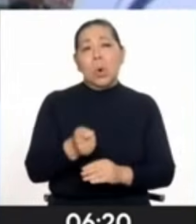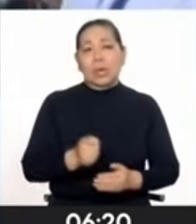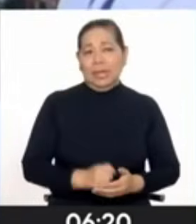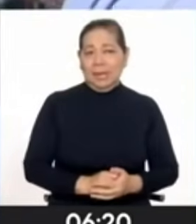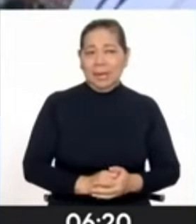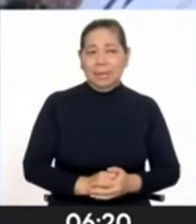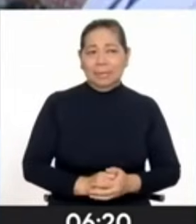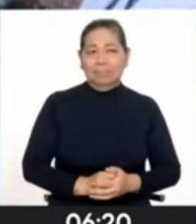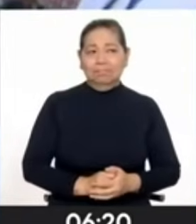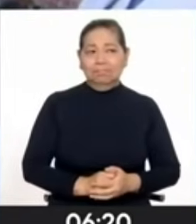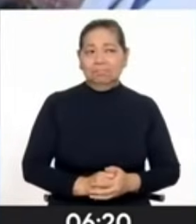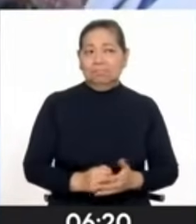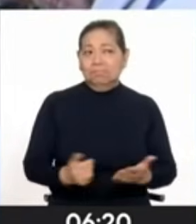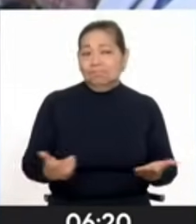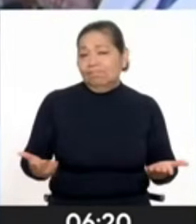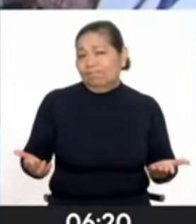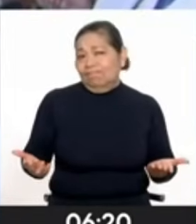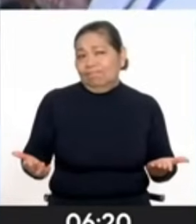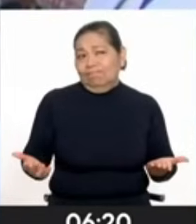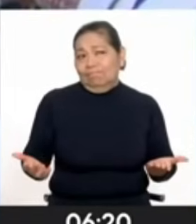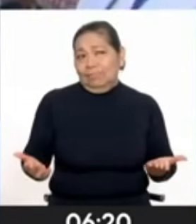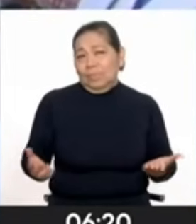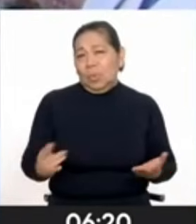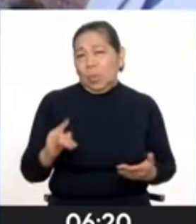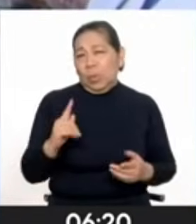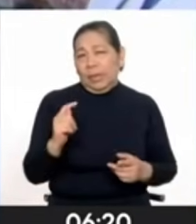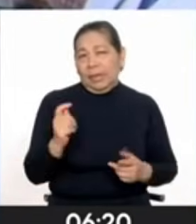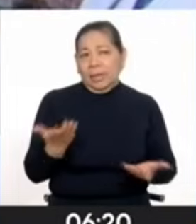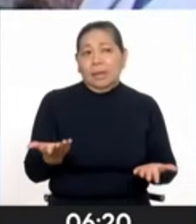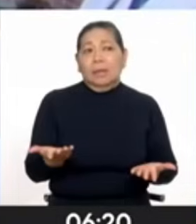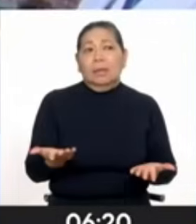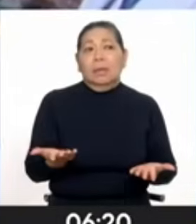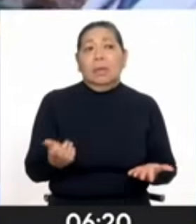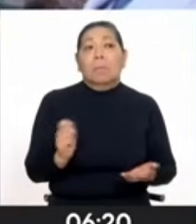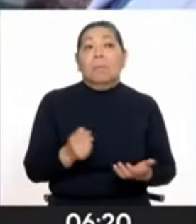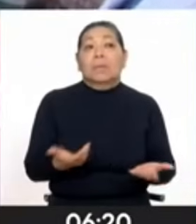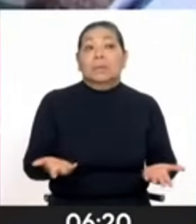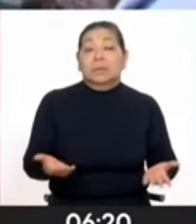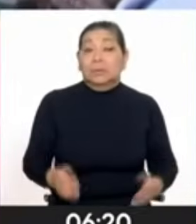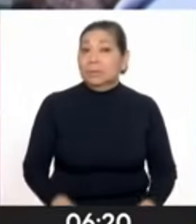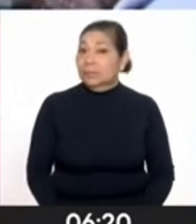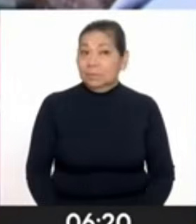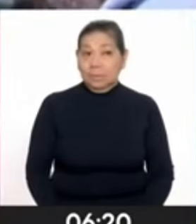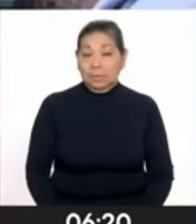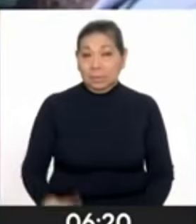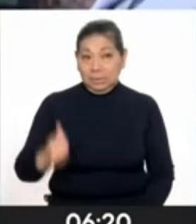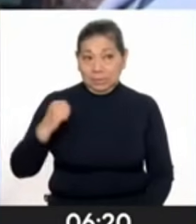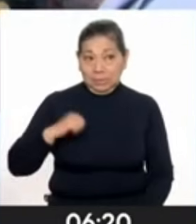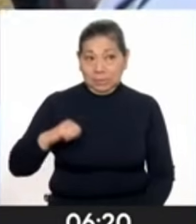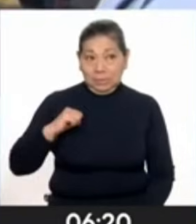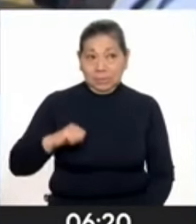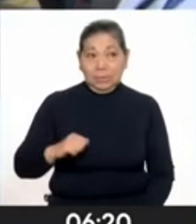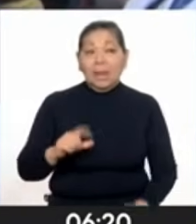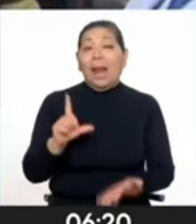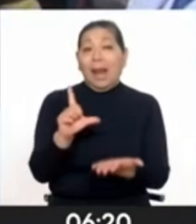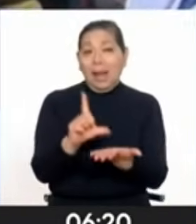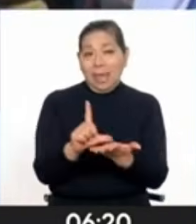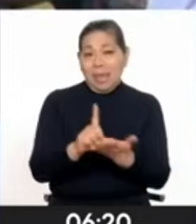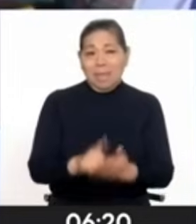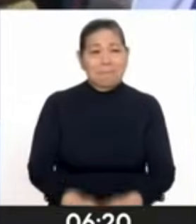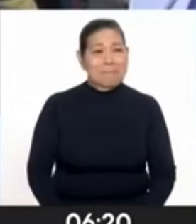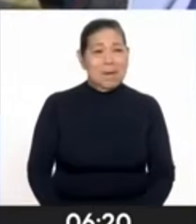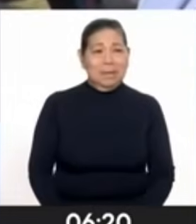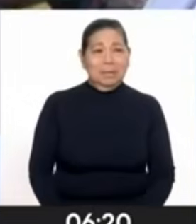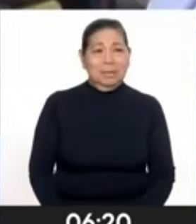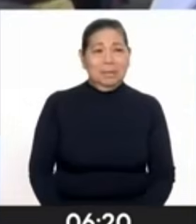¿Cuánto? Bueno, es una UIT, creo. ¿Y ahora cómo va a quedar esa multa? Eso es por parte de la Municipalidad de Lima. De Lima, exacto. Y